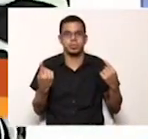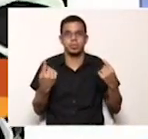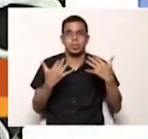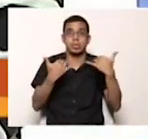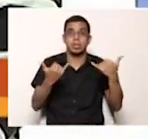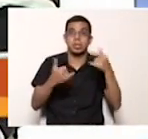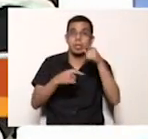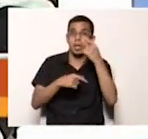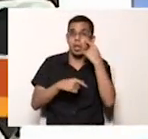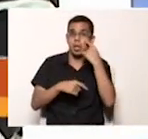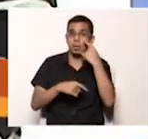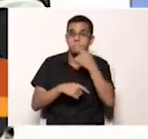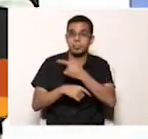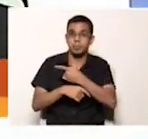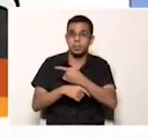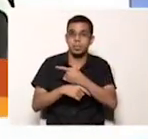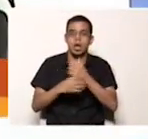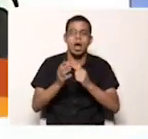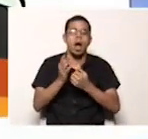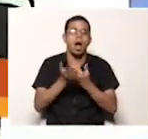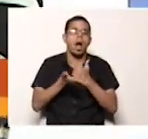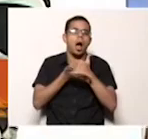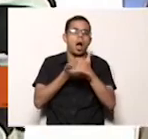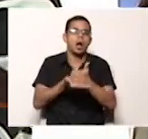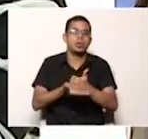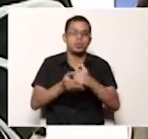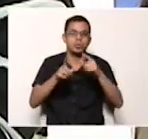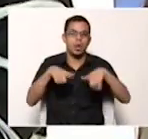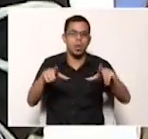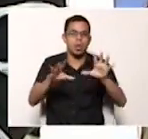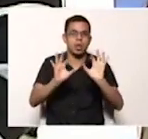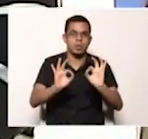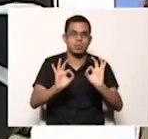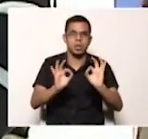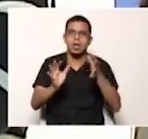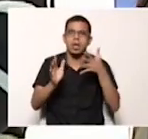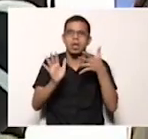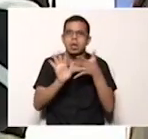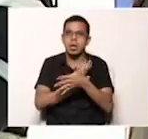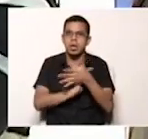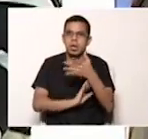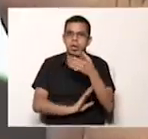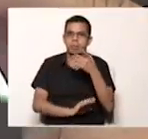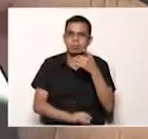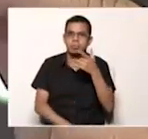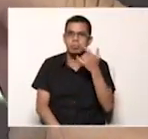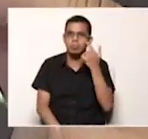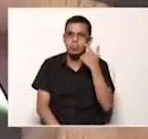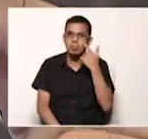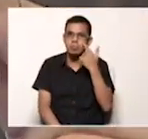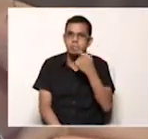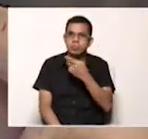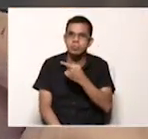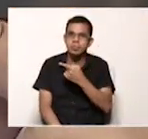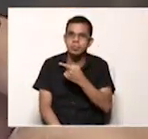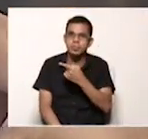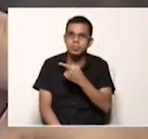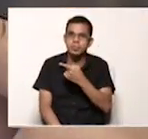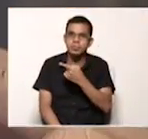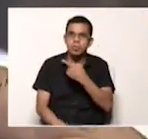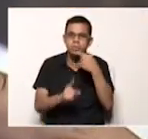tener en su casa y pueden medir. ¿Qué significan estas rayitas que ven acá, estas líneas que podemos observar